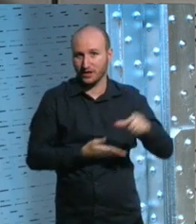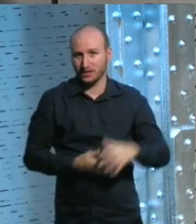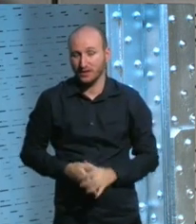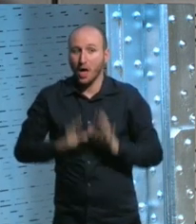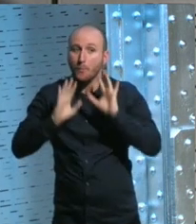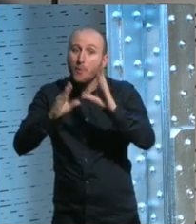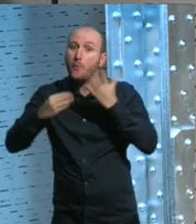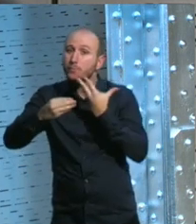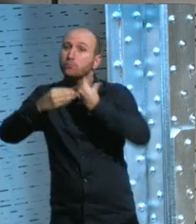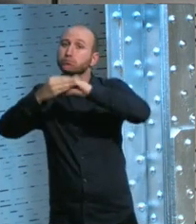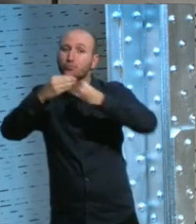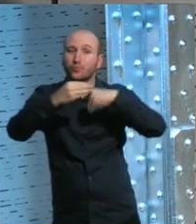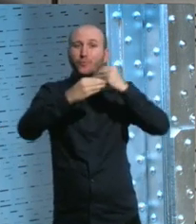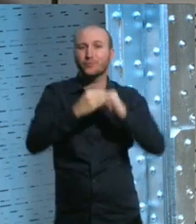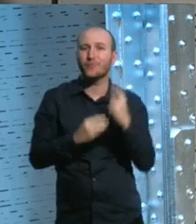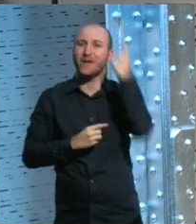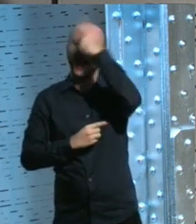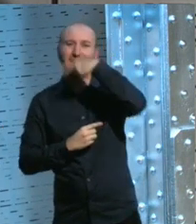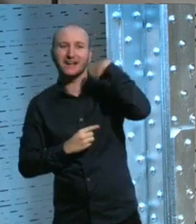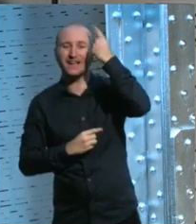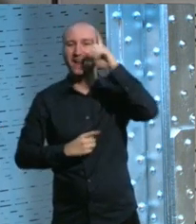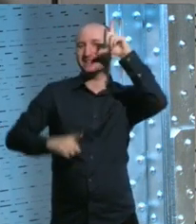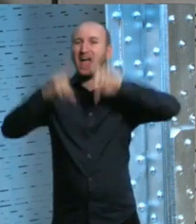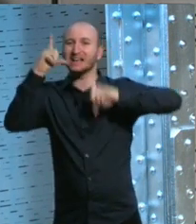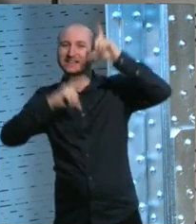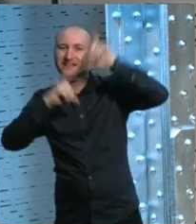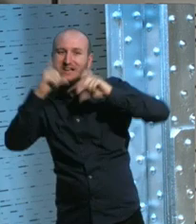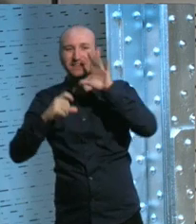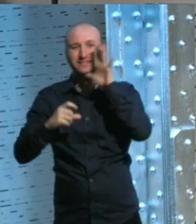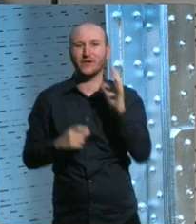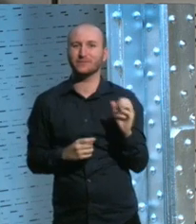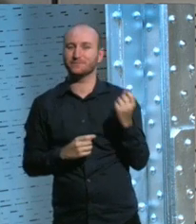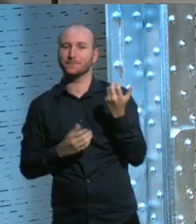agregan emoticones muy sofisticados, agregan